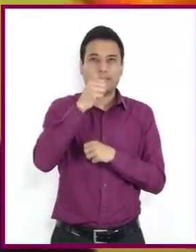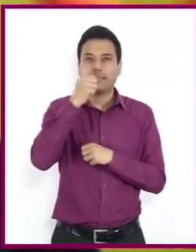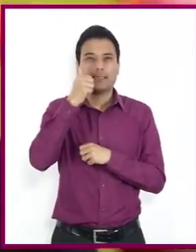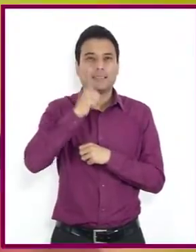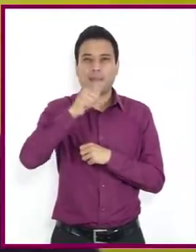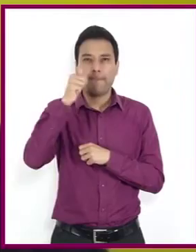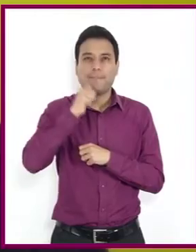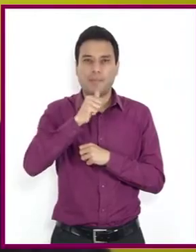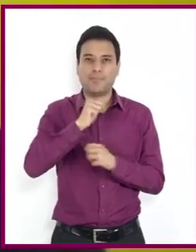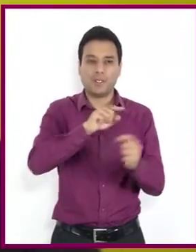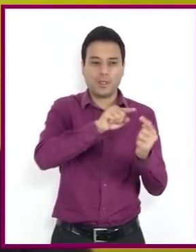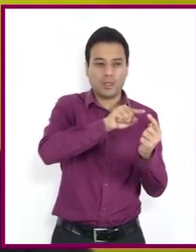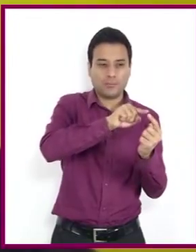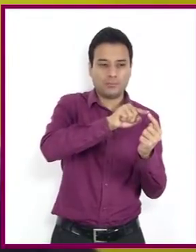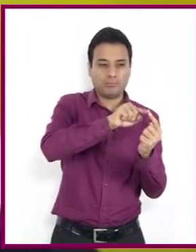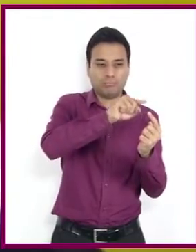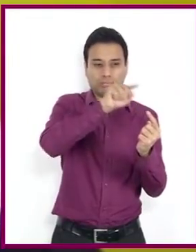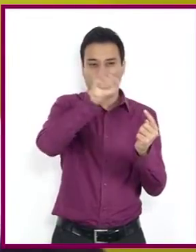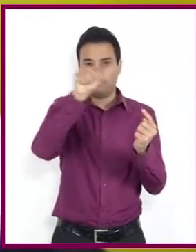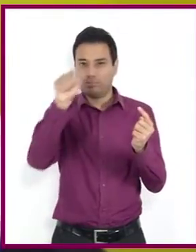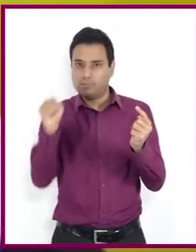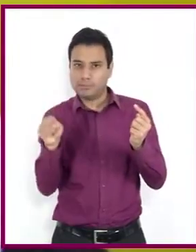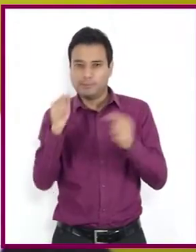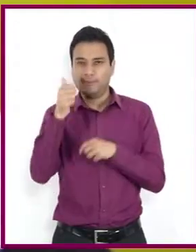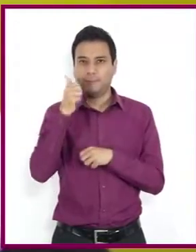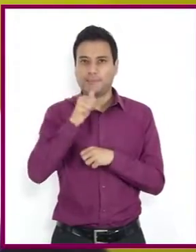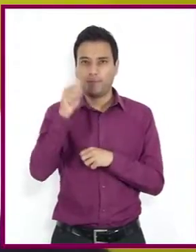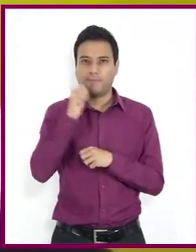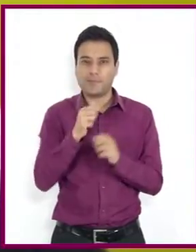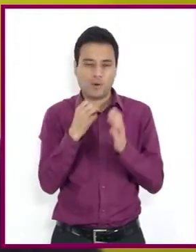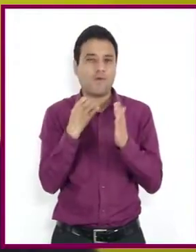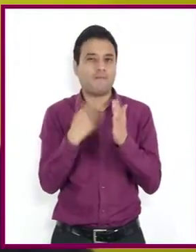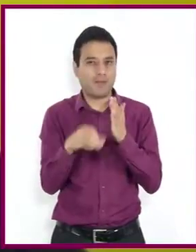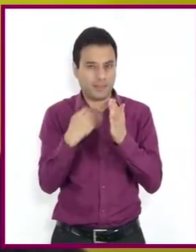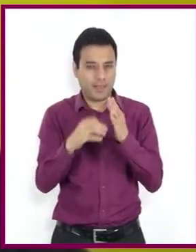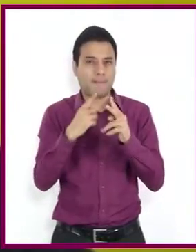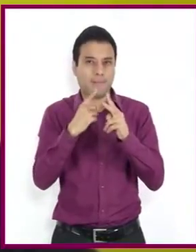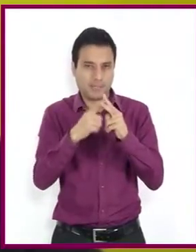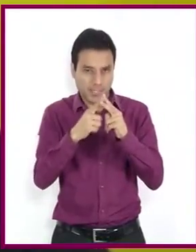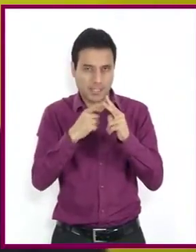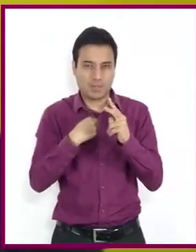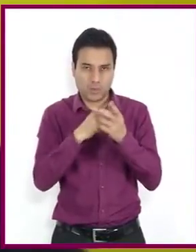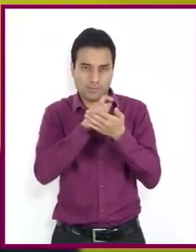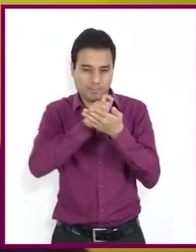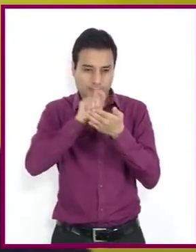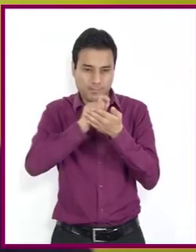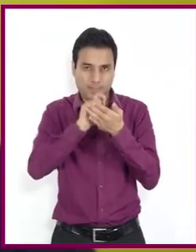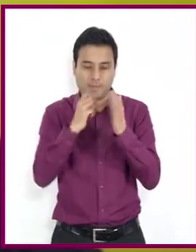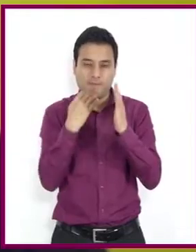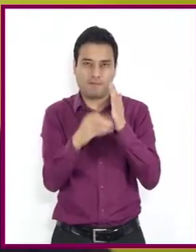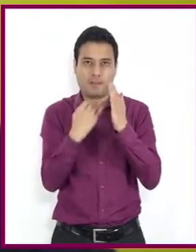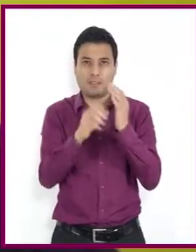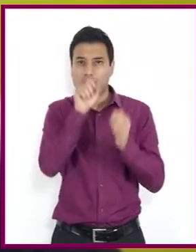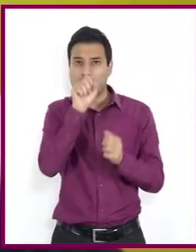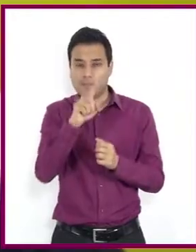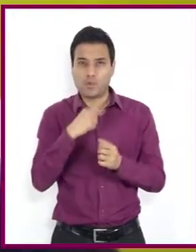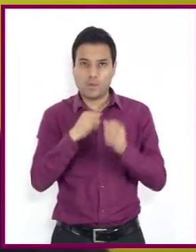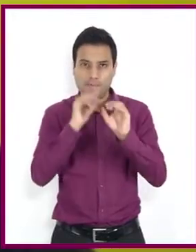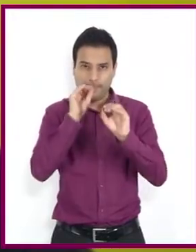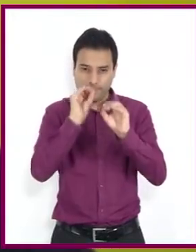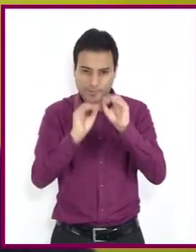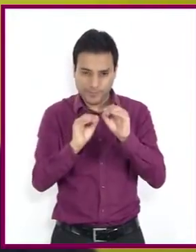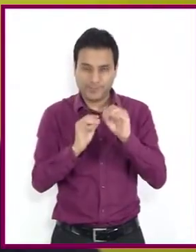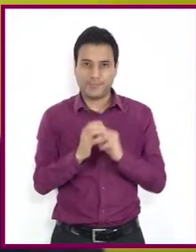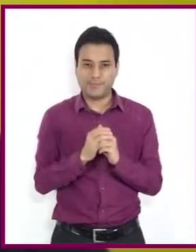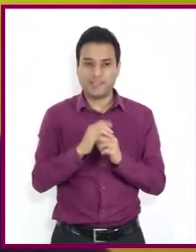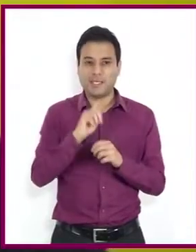parabólica, aunque debo decir que me faltó matemáticas para demostrar mi descubrimiento. También construí mi primer termoscopio,